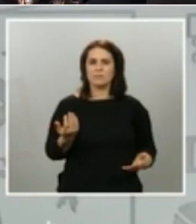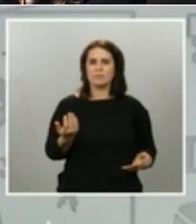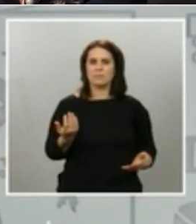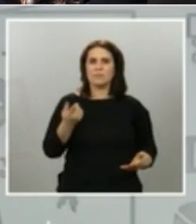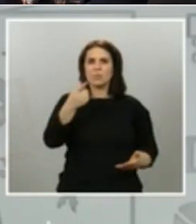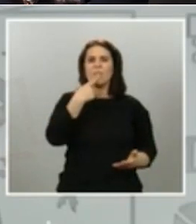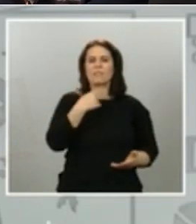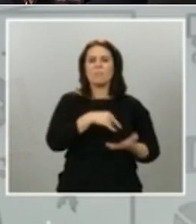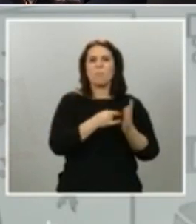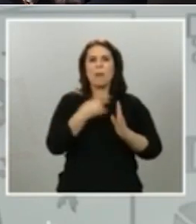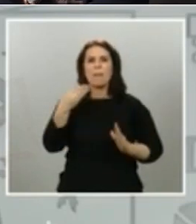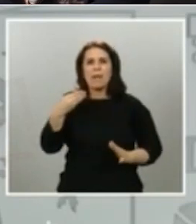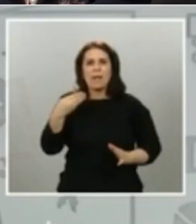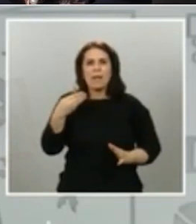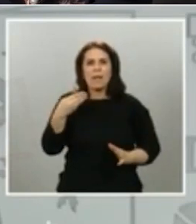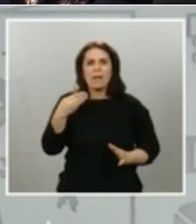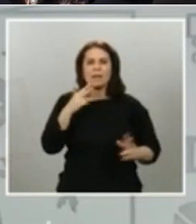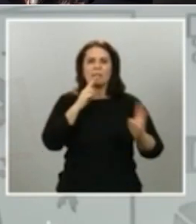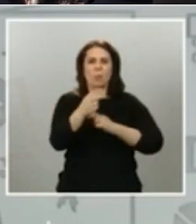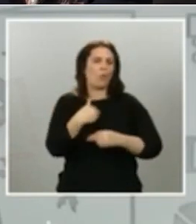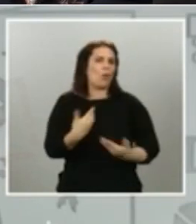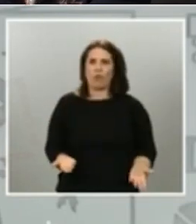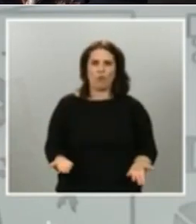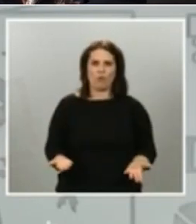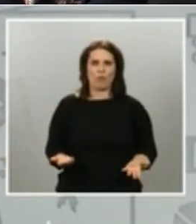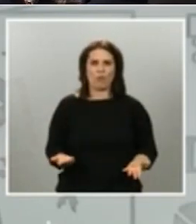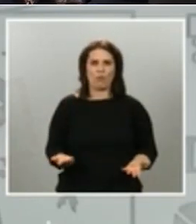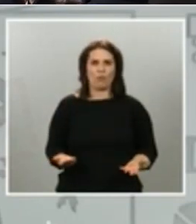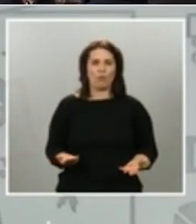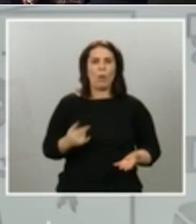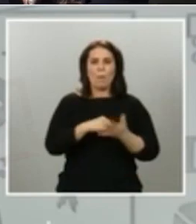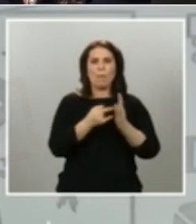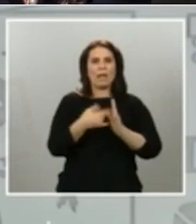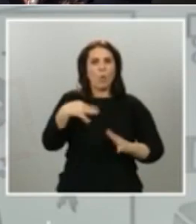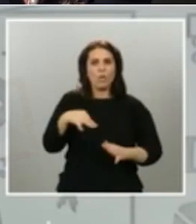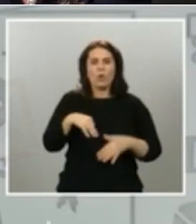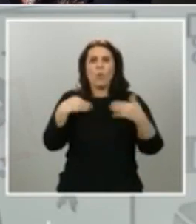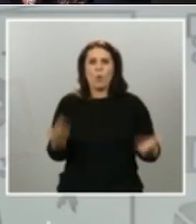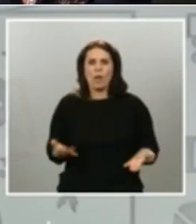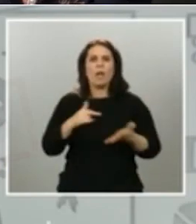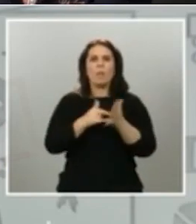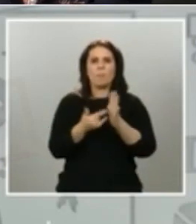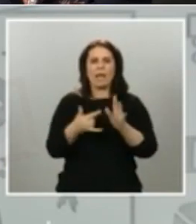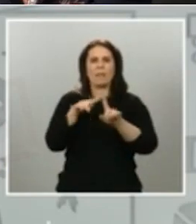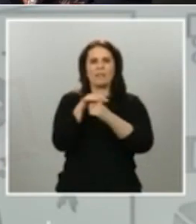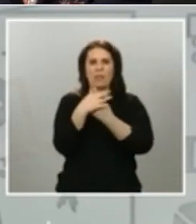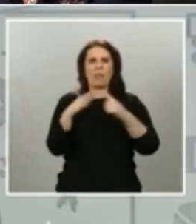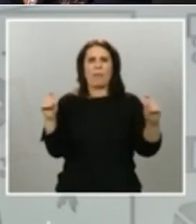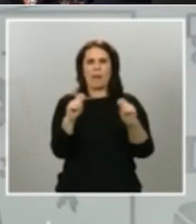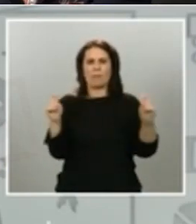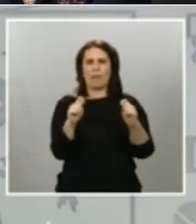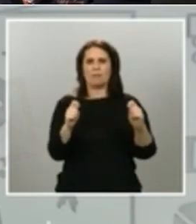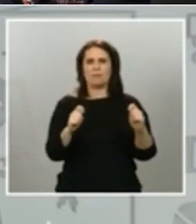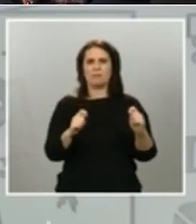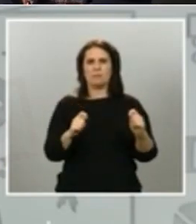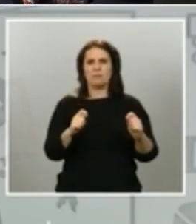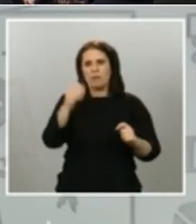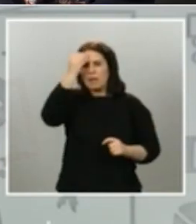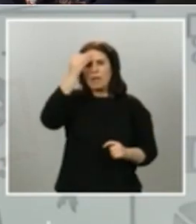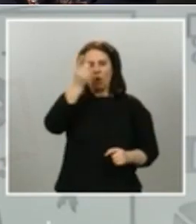todos los criterios también se podrá ver que peor pero de lejos está llevando esta crisis sanitaria